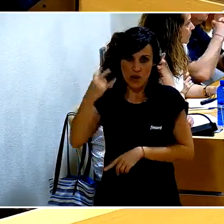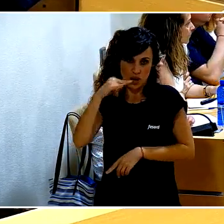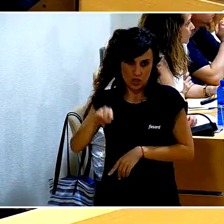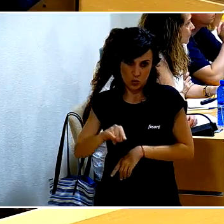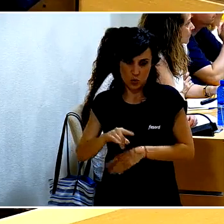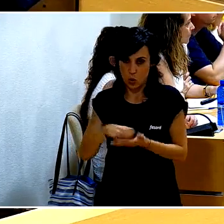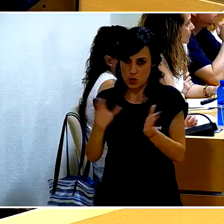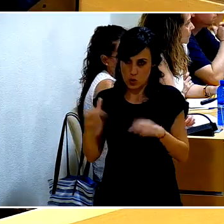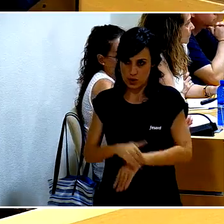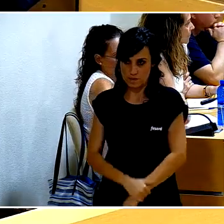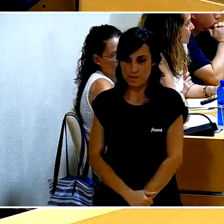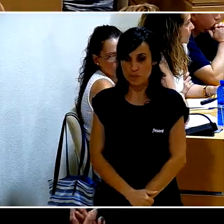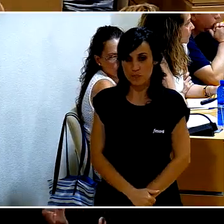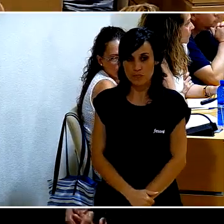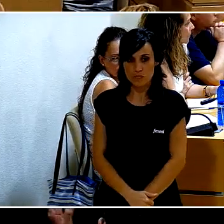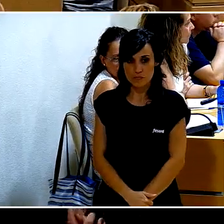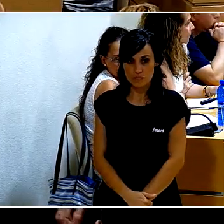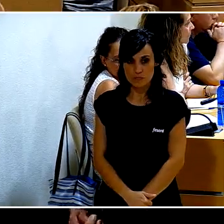duda.